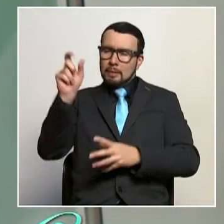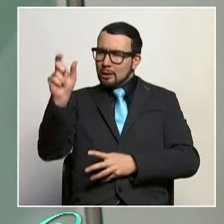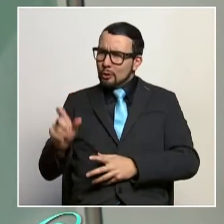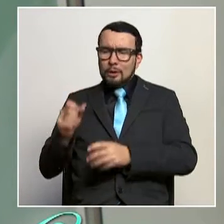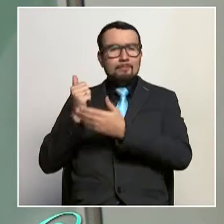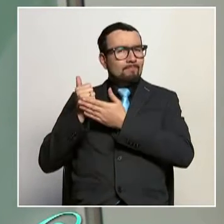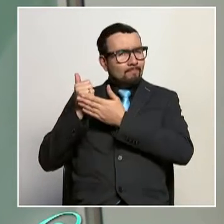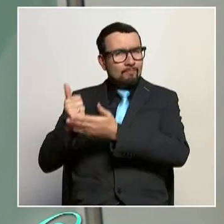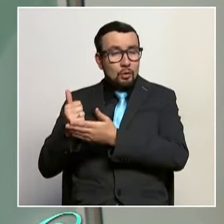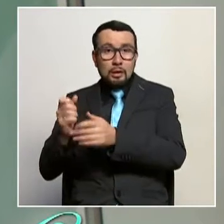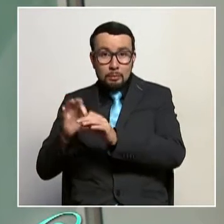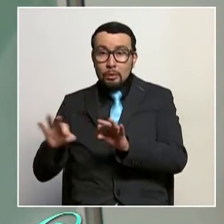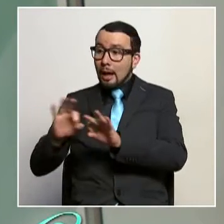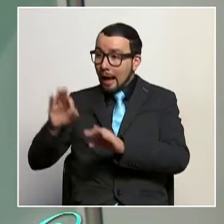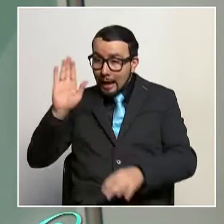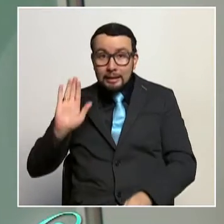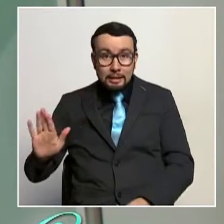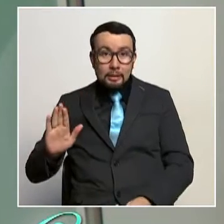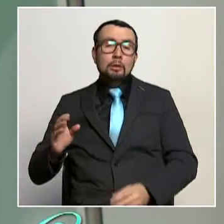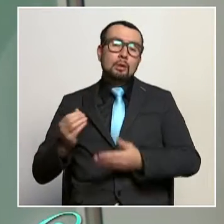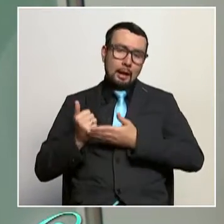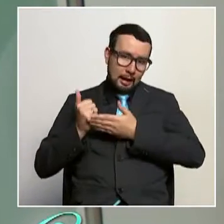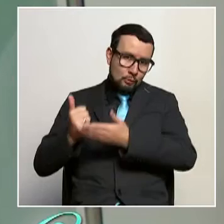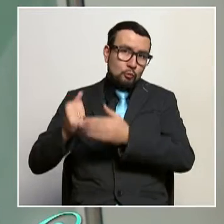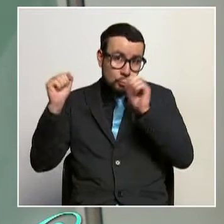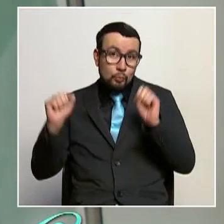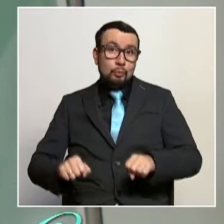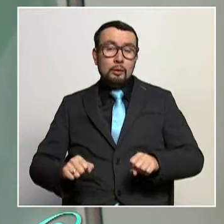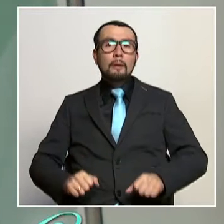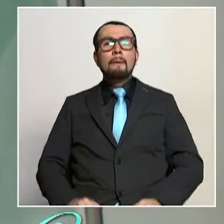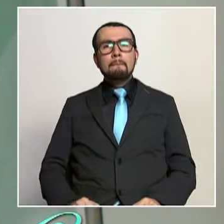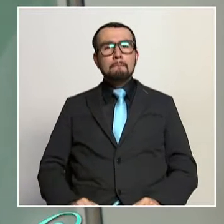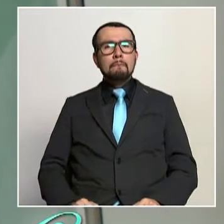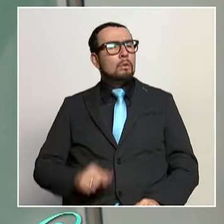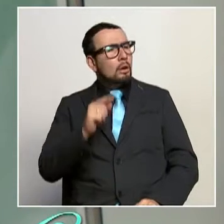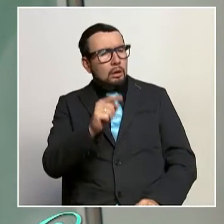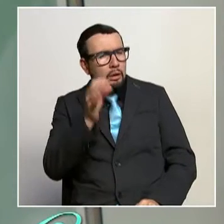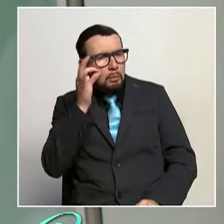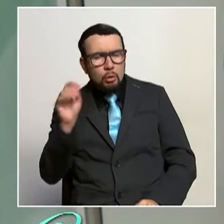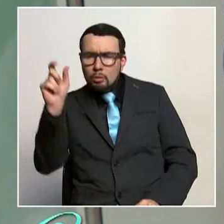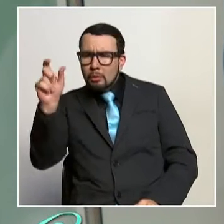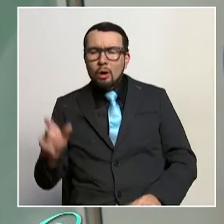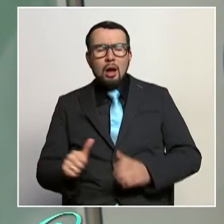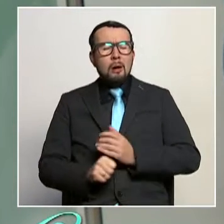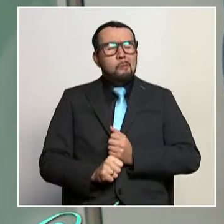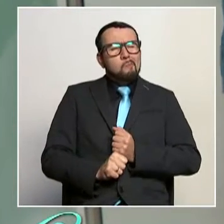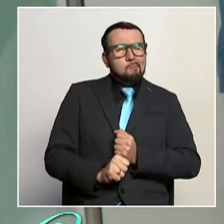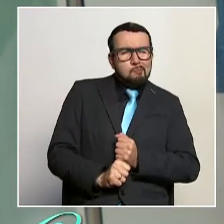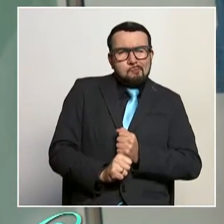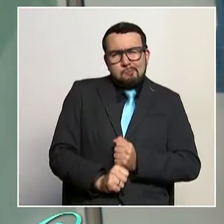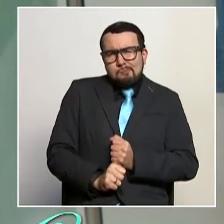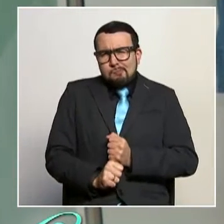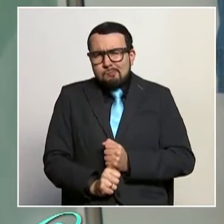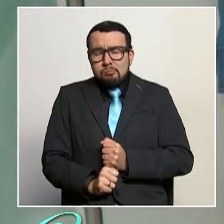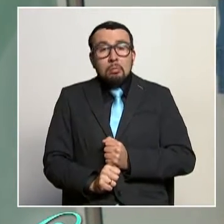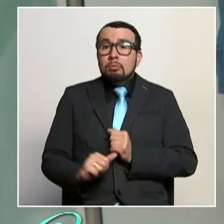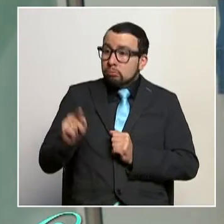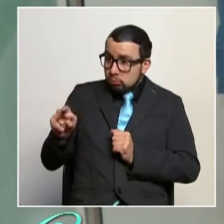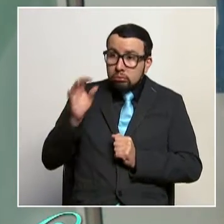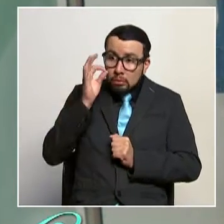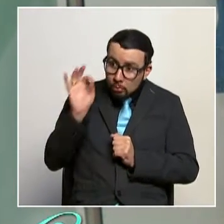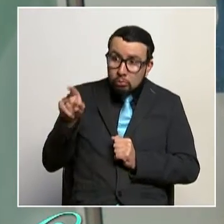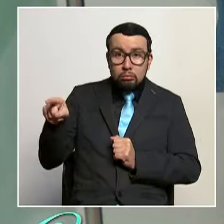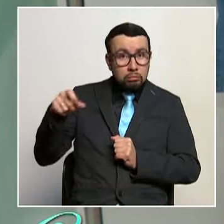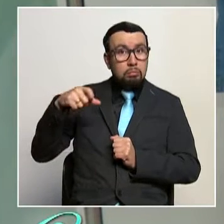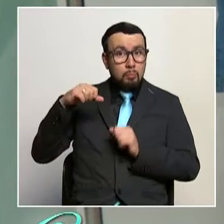como la persona quién es y que estamos nosotros manejando. ¿Puede un estreñimiento, doctor Fernando, llevar a un paciente a